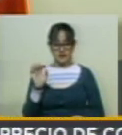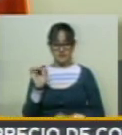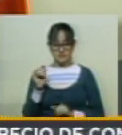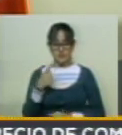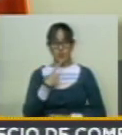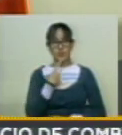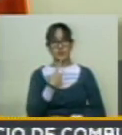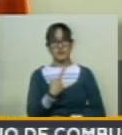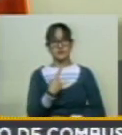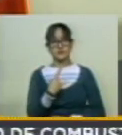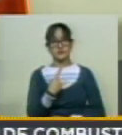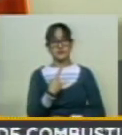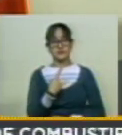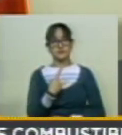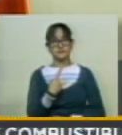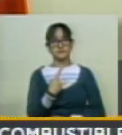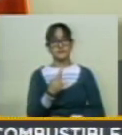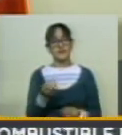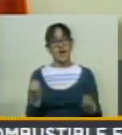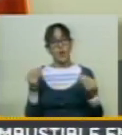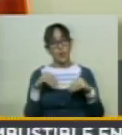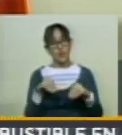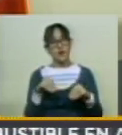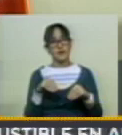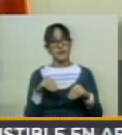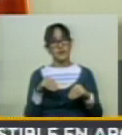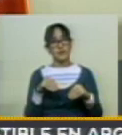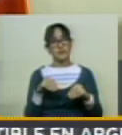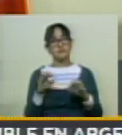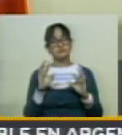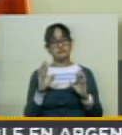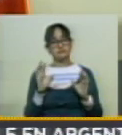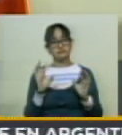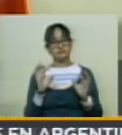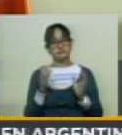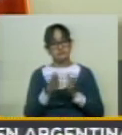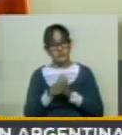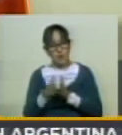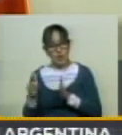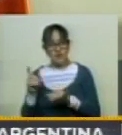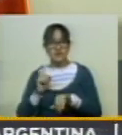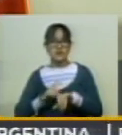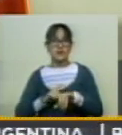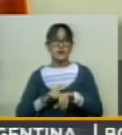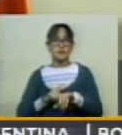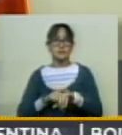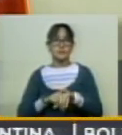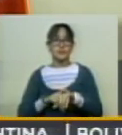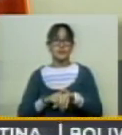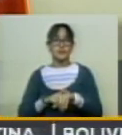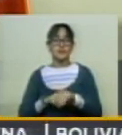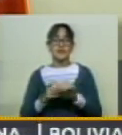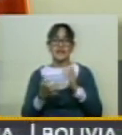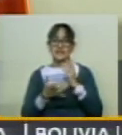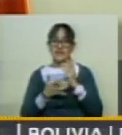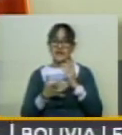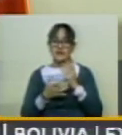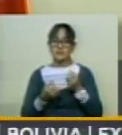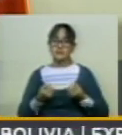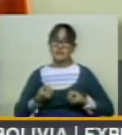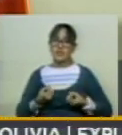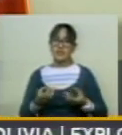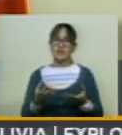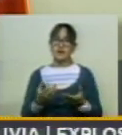establece el acuerdo allí, está buscando los lapsos prudenciales y la viabilidad técnica para